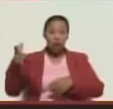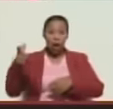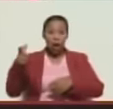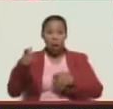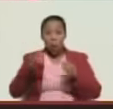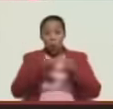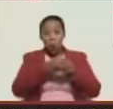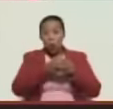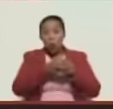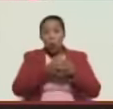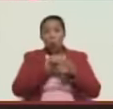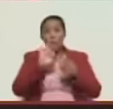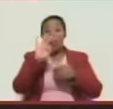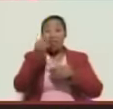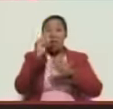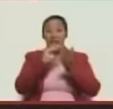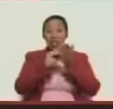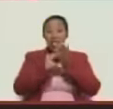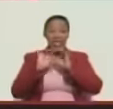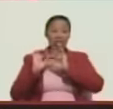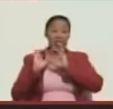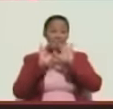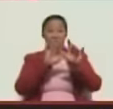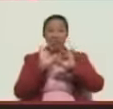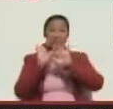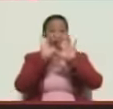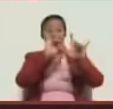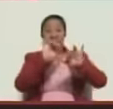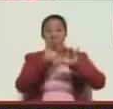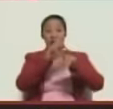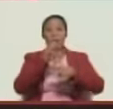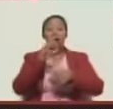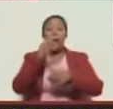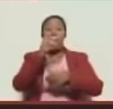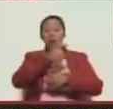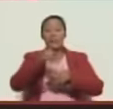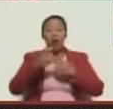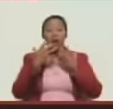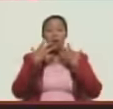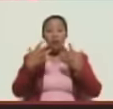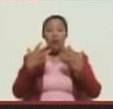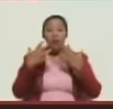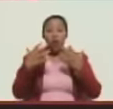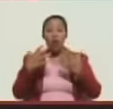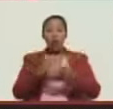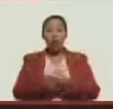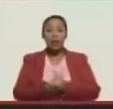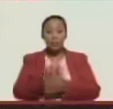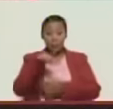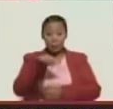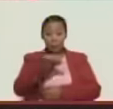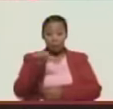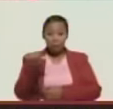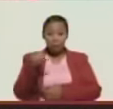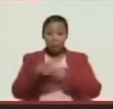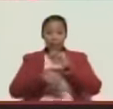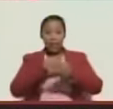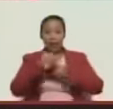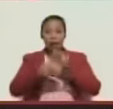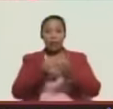de participación en un simulacro electoral para esta semana se continuarán